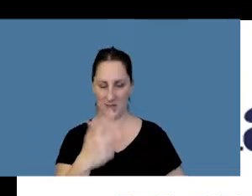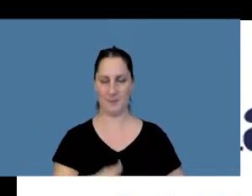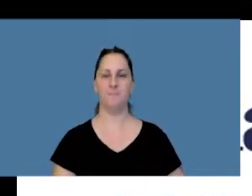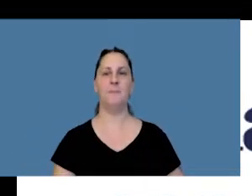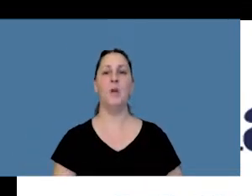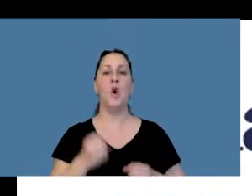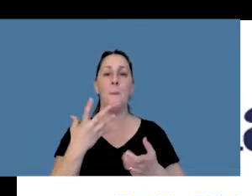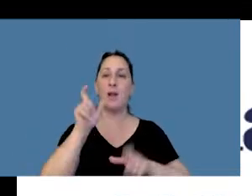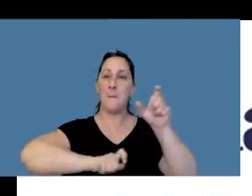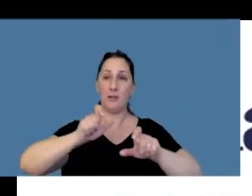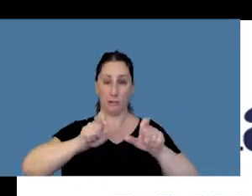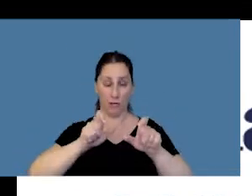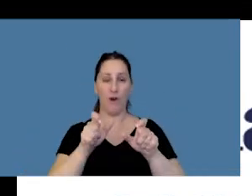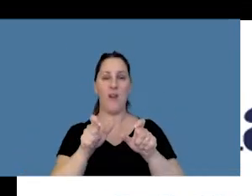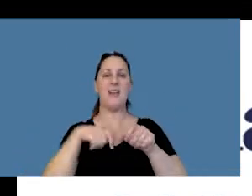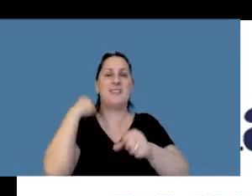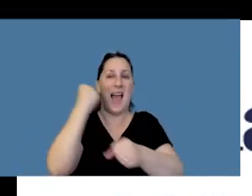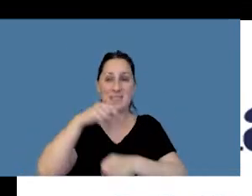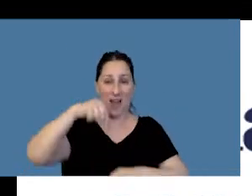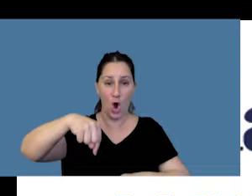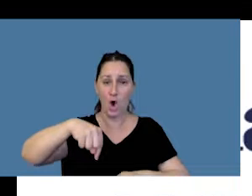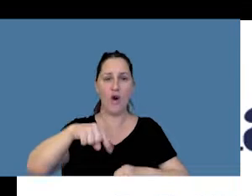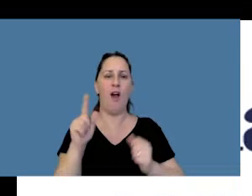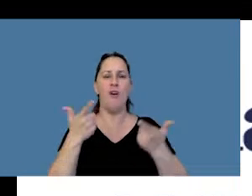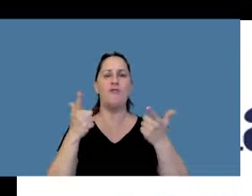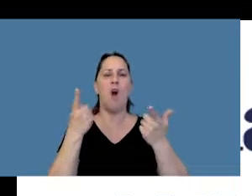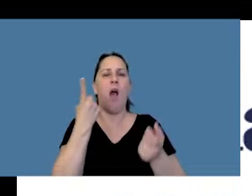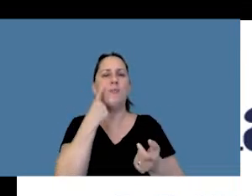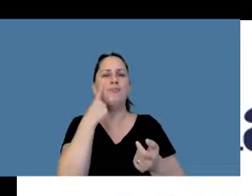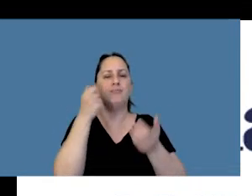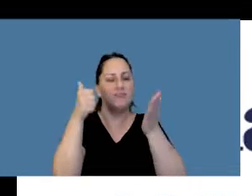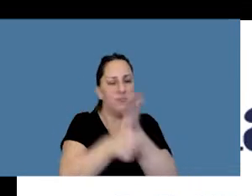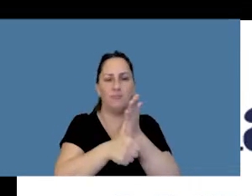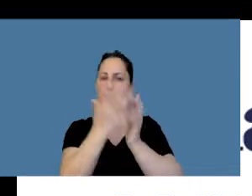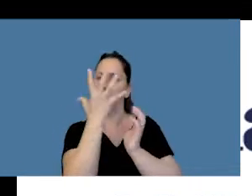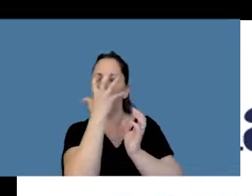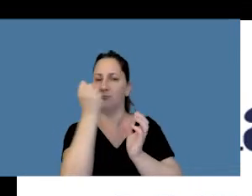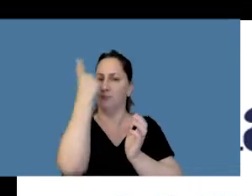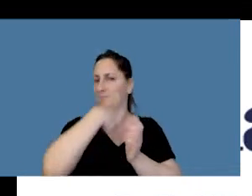hay contribuyentes que hasta la fecha no tienen registrados datos biométricos,